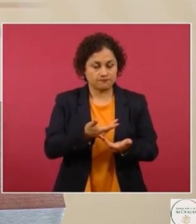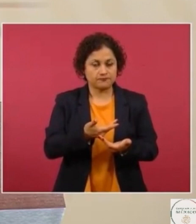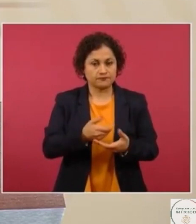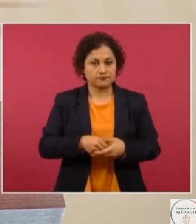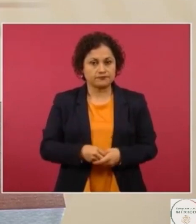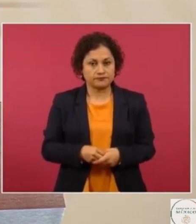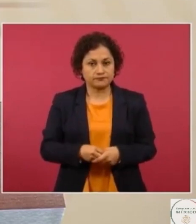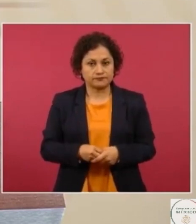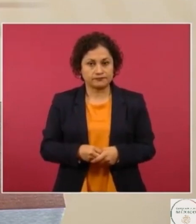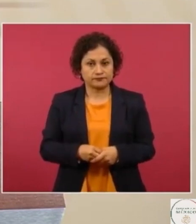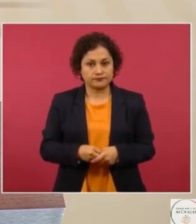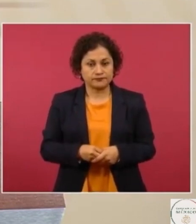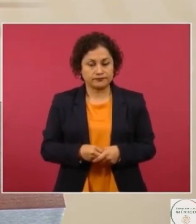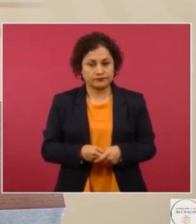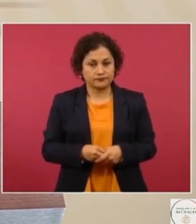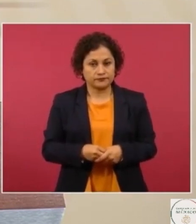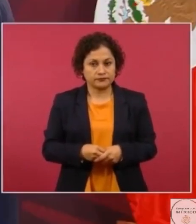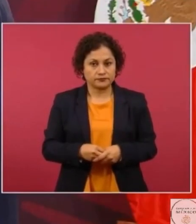con